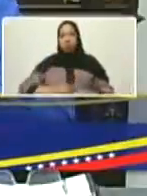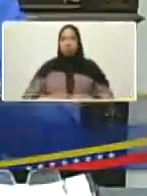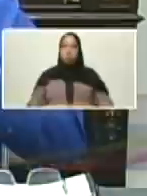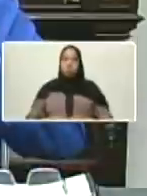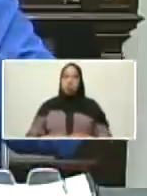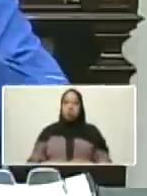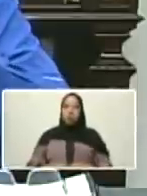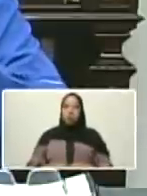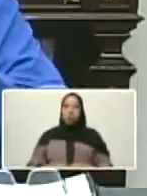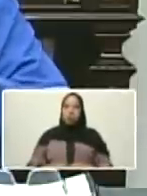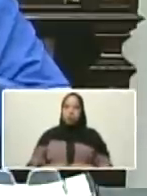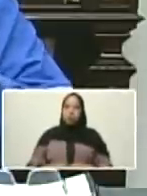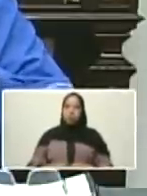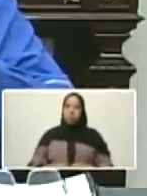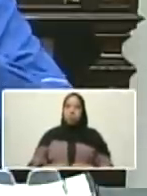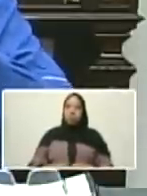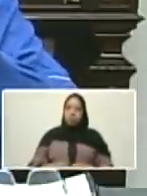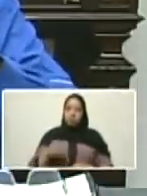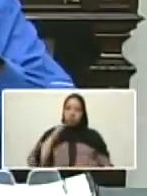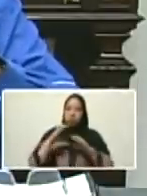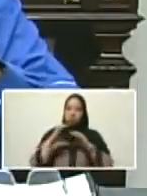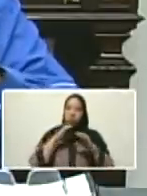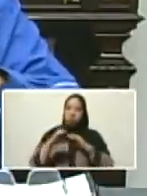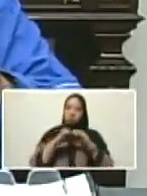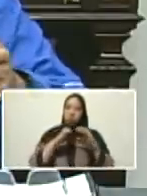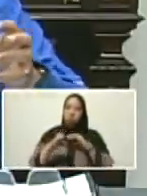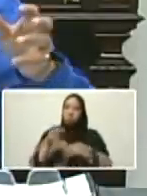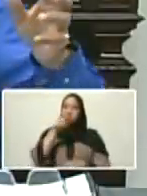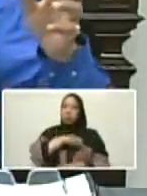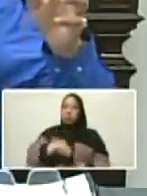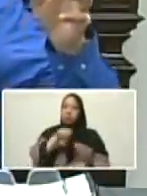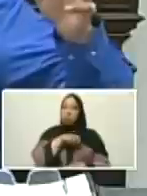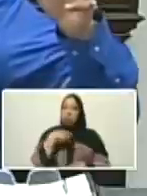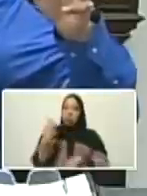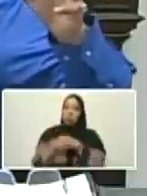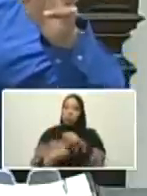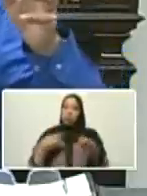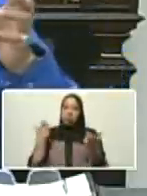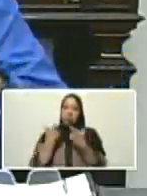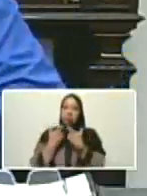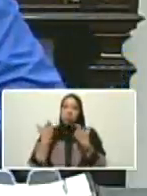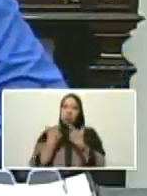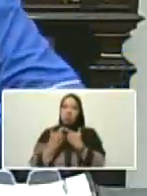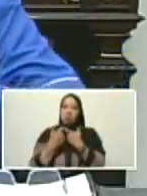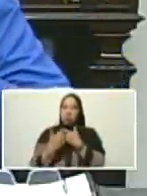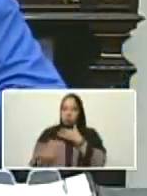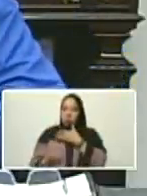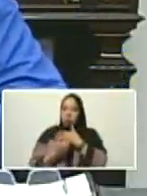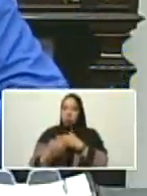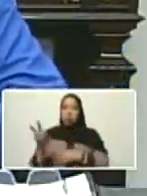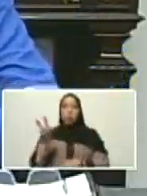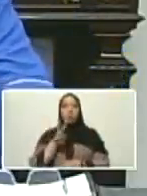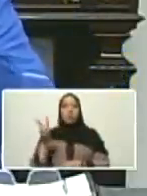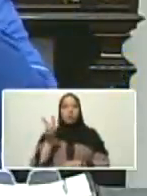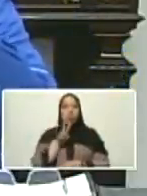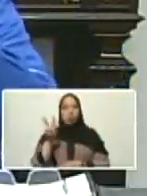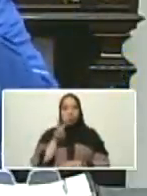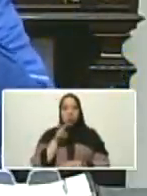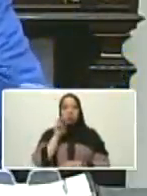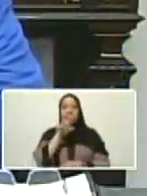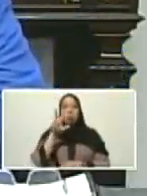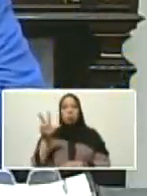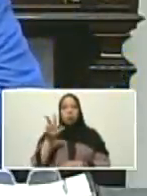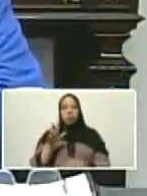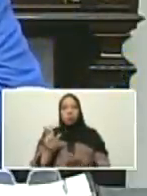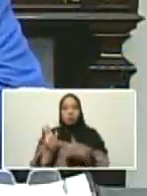circuito de medios de comunicación de occidente que han hecho la guerra mediática contra Venezuela durante 23 años y que